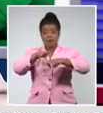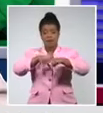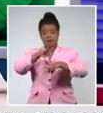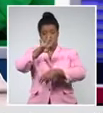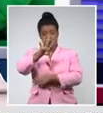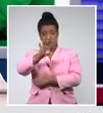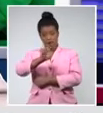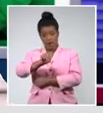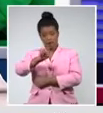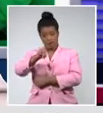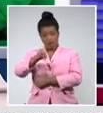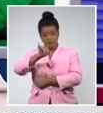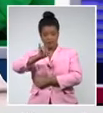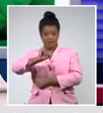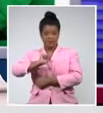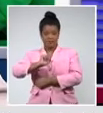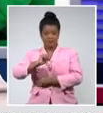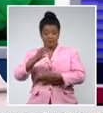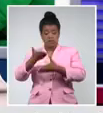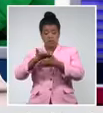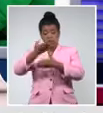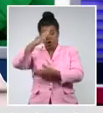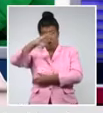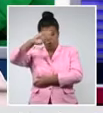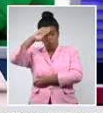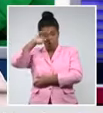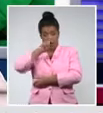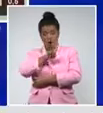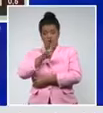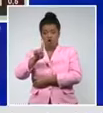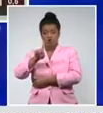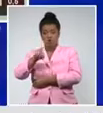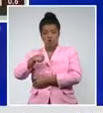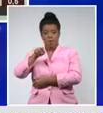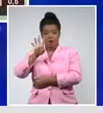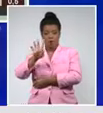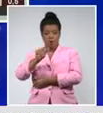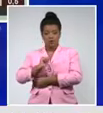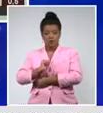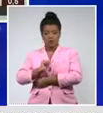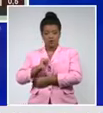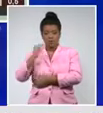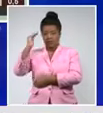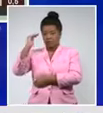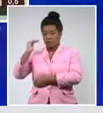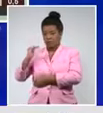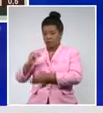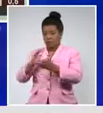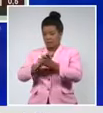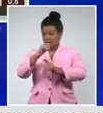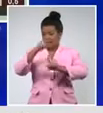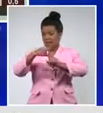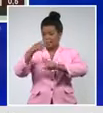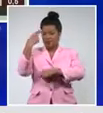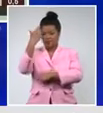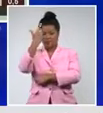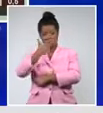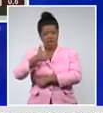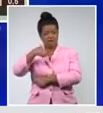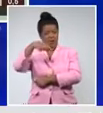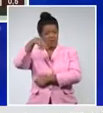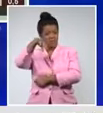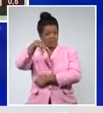40,6%, de Santiago de Cuba el 11,4%, le sigue Matanzas, Ciego de Ávila, Pinar del